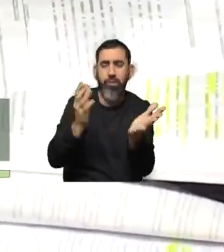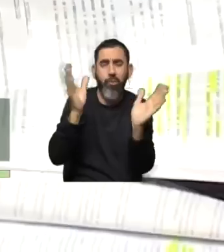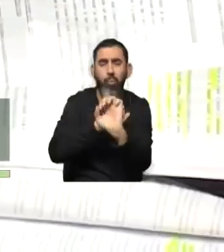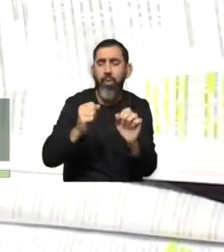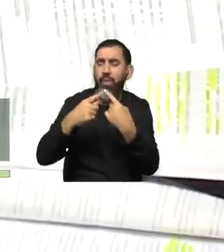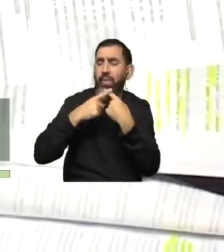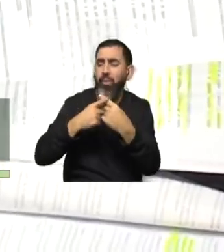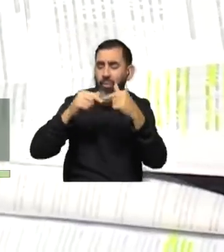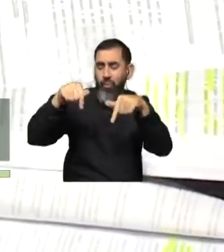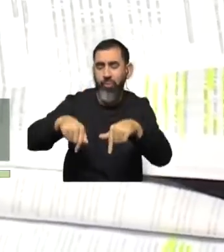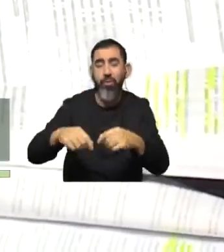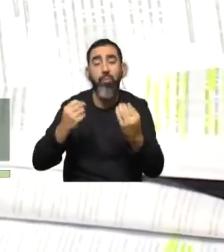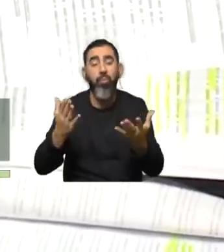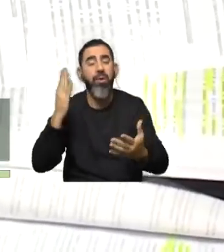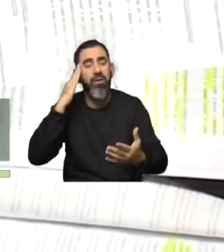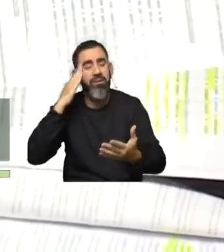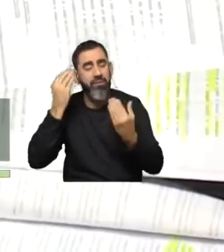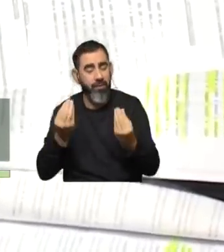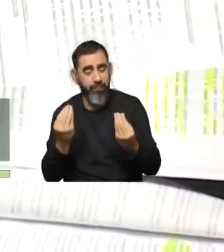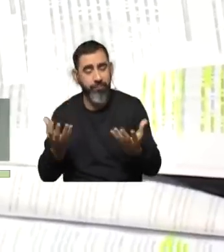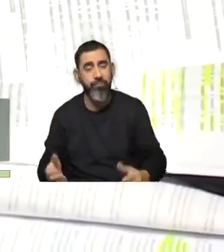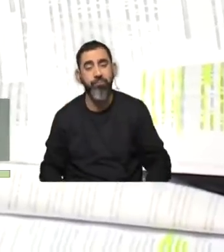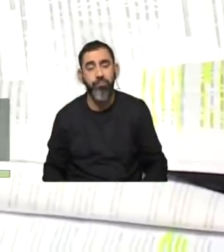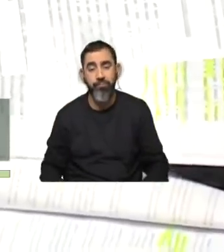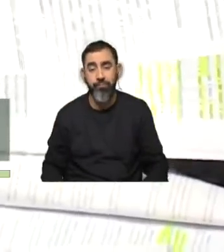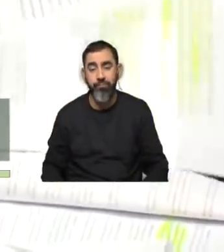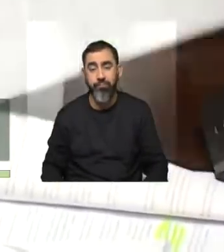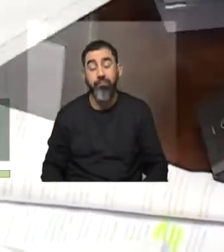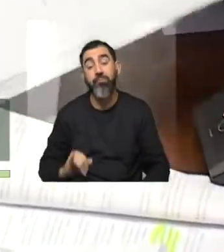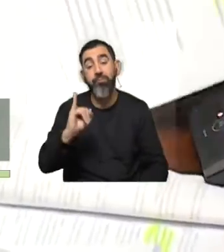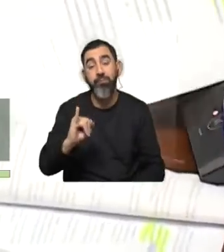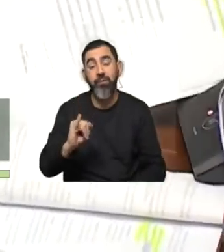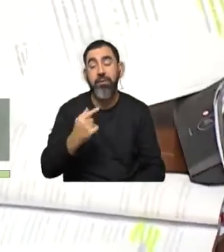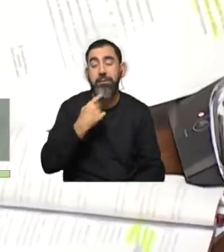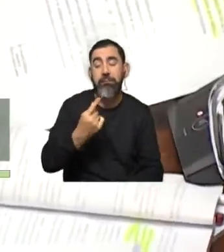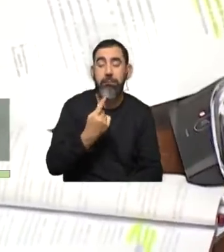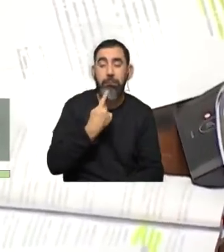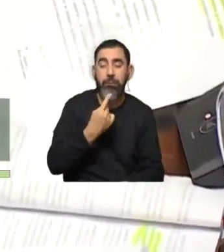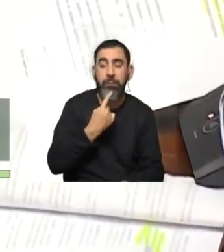esta discusión porque sabe qué pasa, presidenta. Si rinde políticamente,